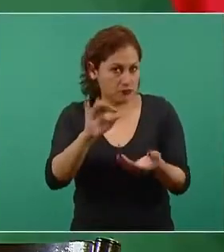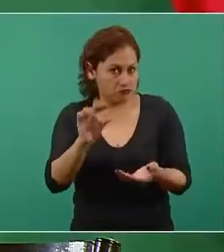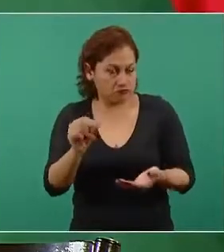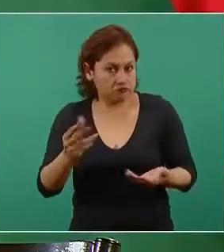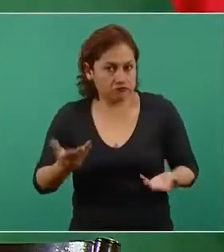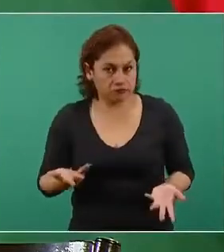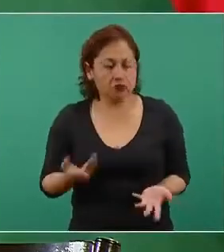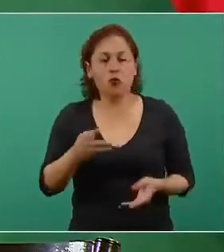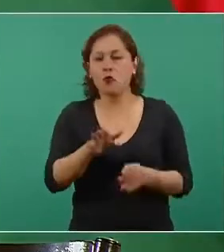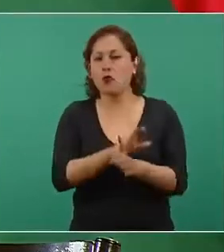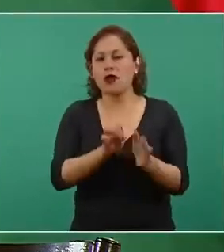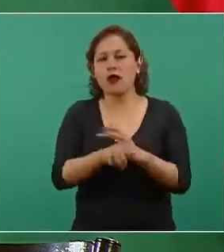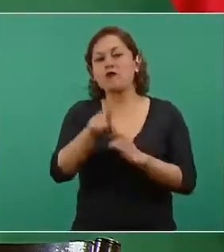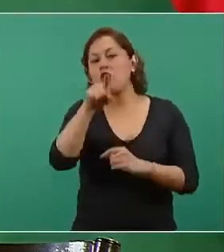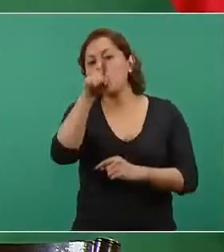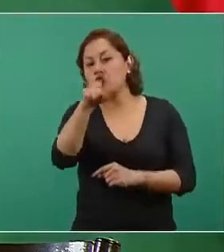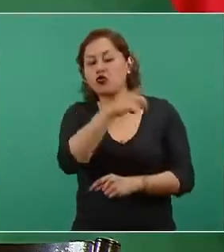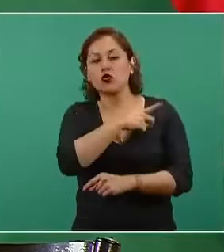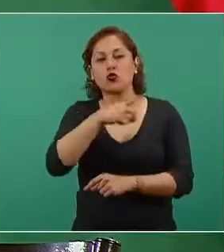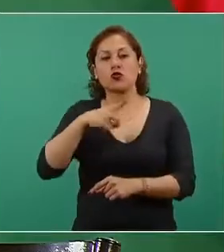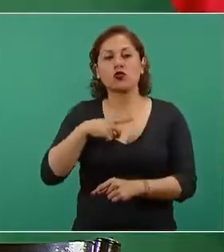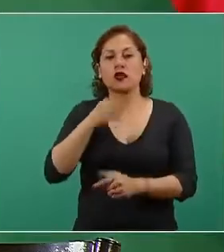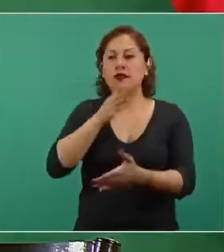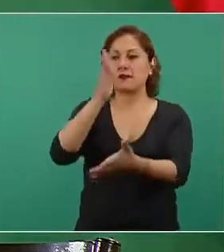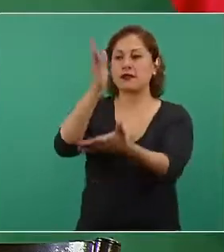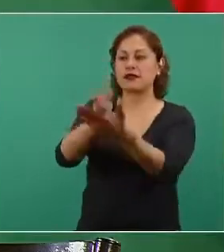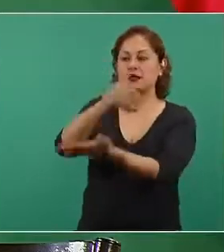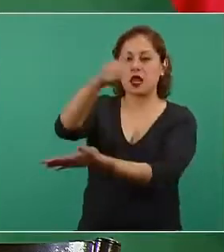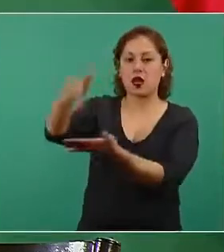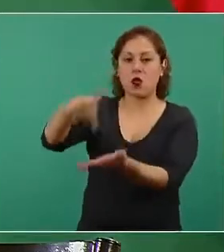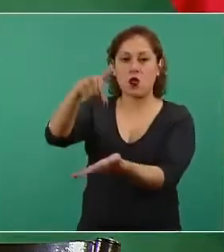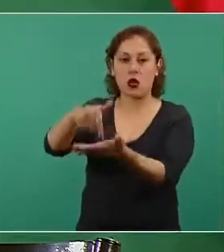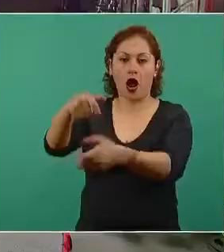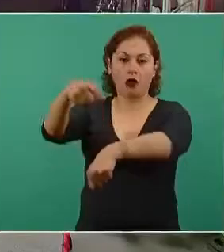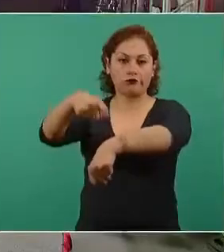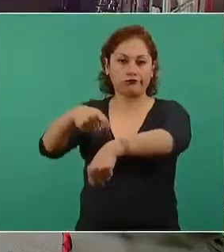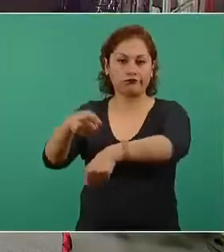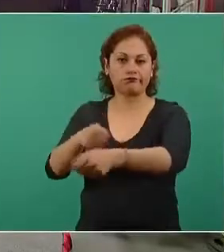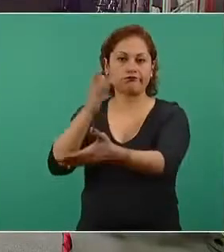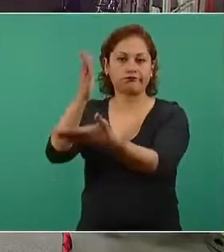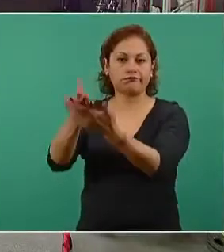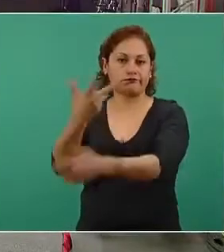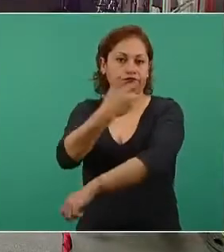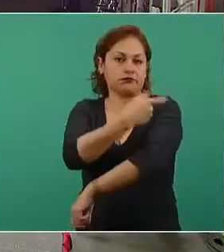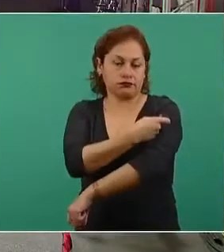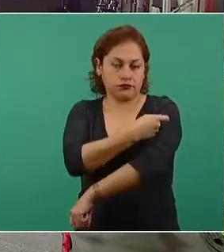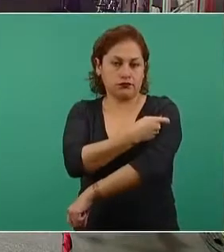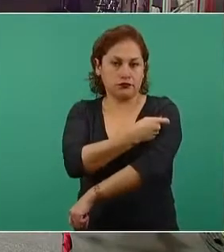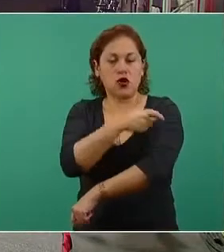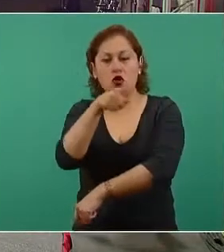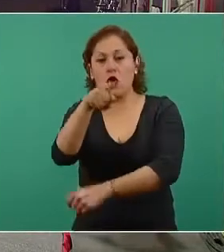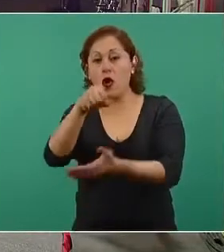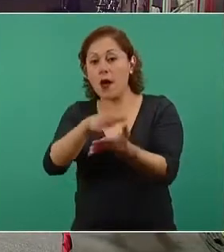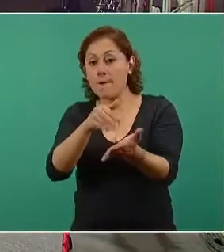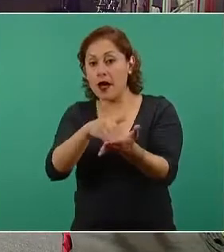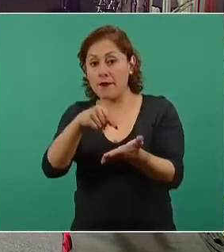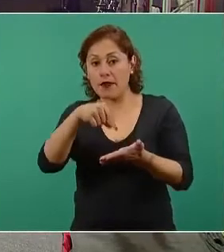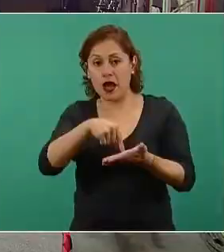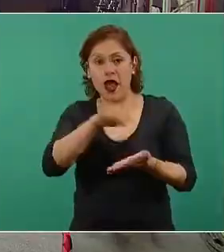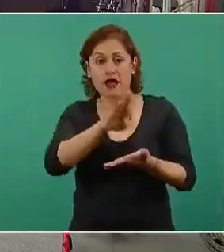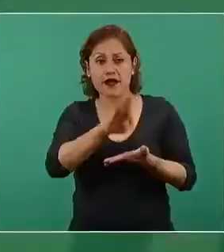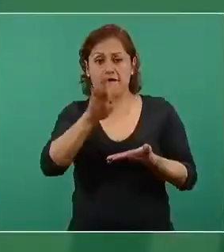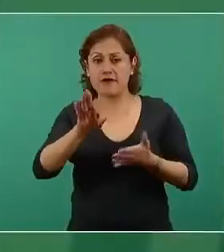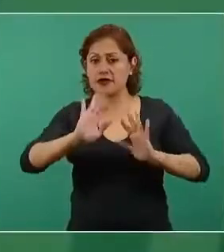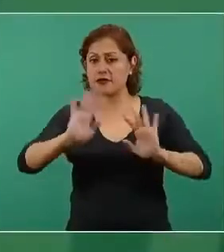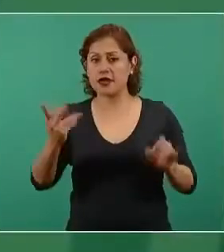importante que te presentes el día de mañana a vacunarte a tal unidad, y aunque su fecha haya caducado en el papelito que le